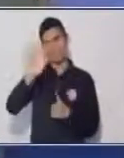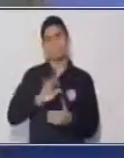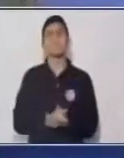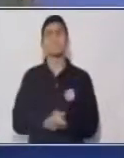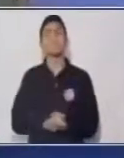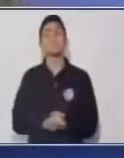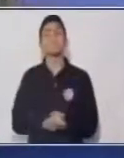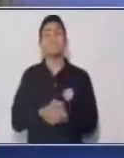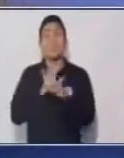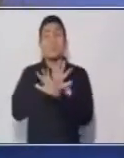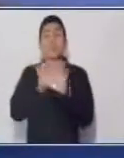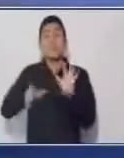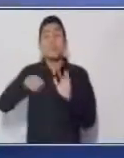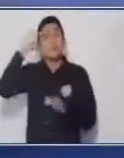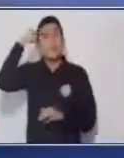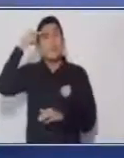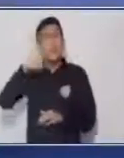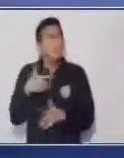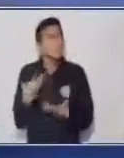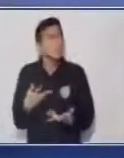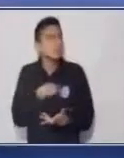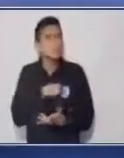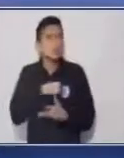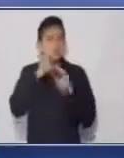Hoy vamos a iniciar